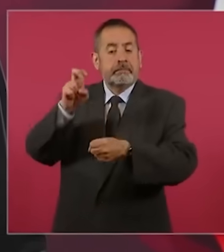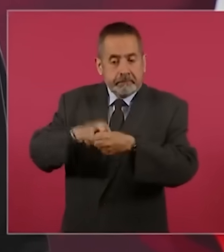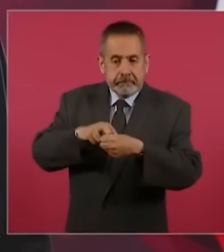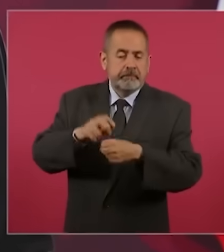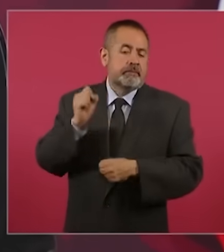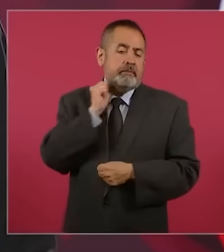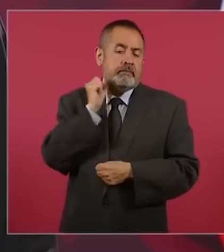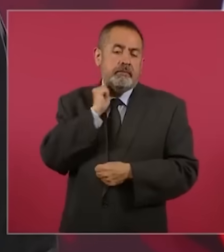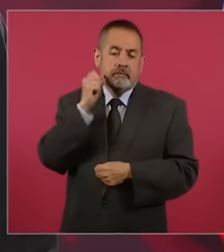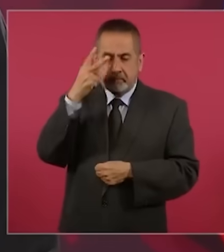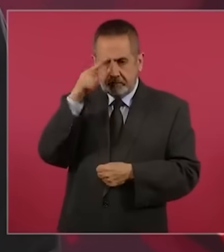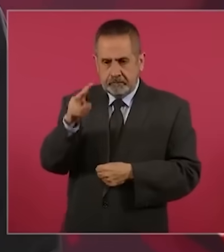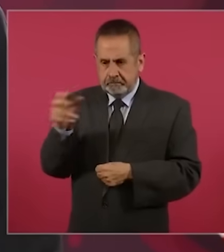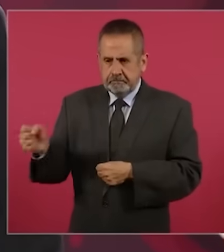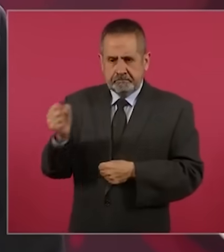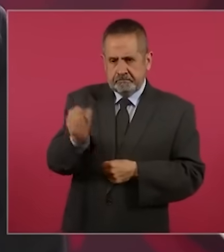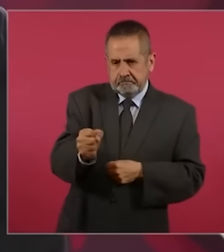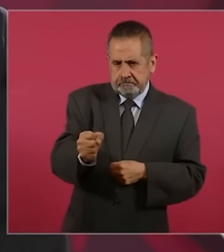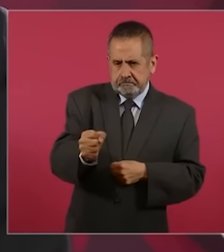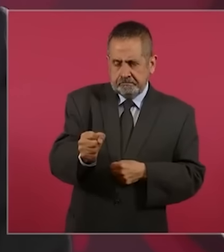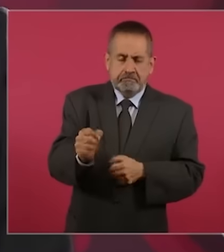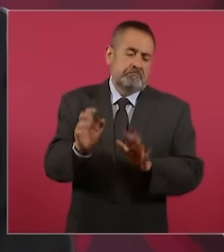República,